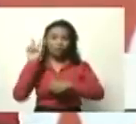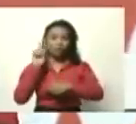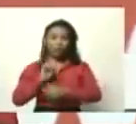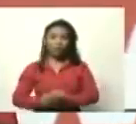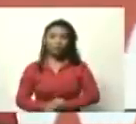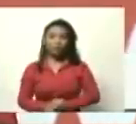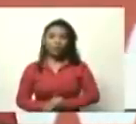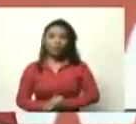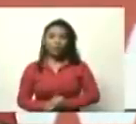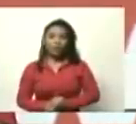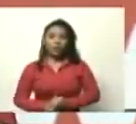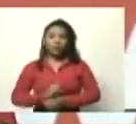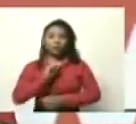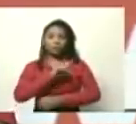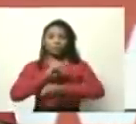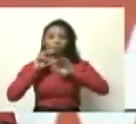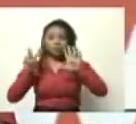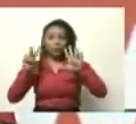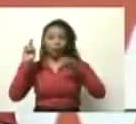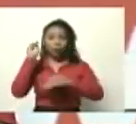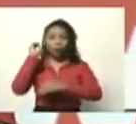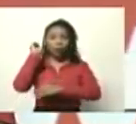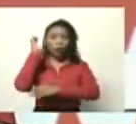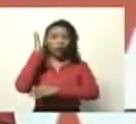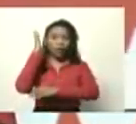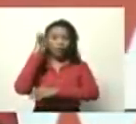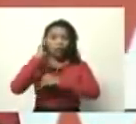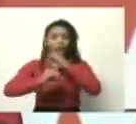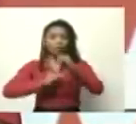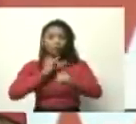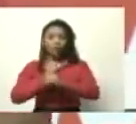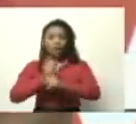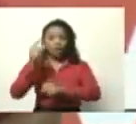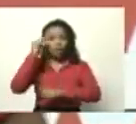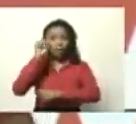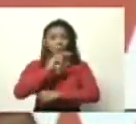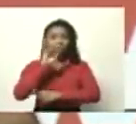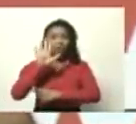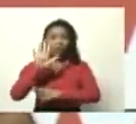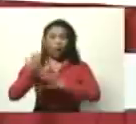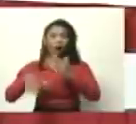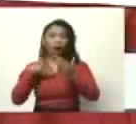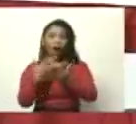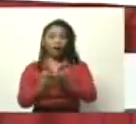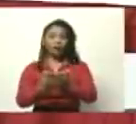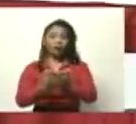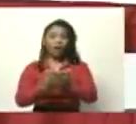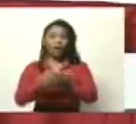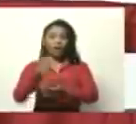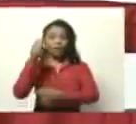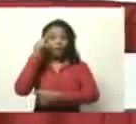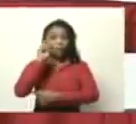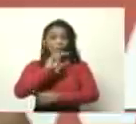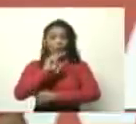el 17º Congreso Internacional, desde el día 25 al día 28,